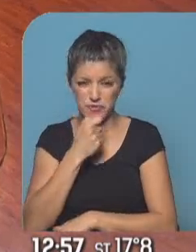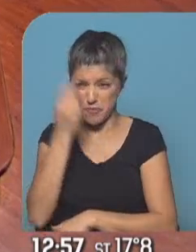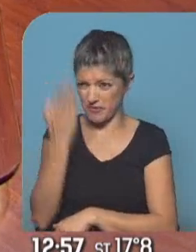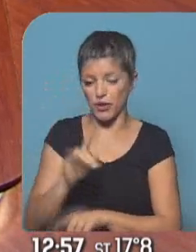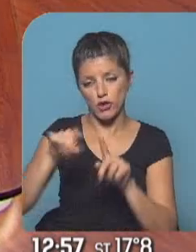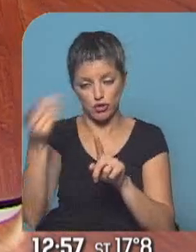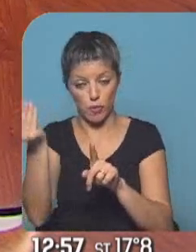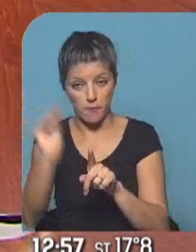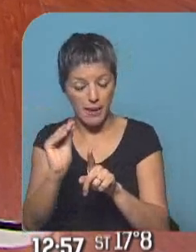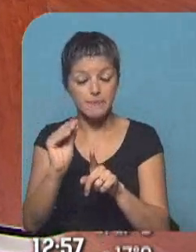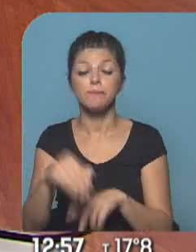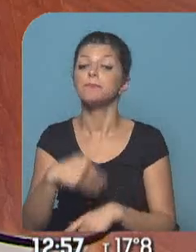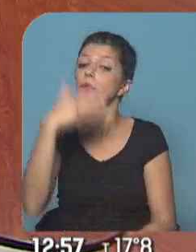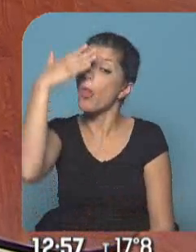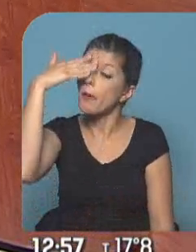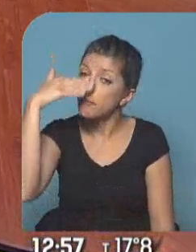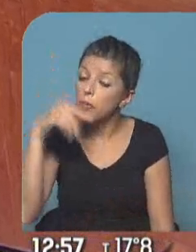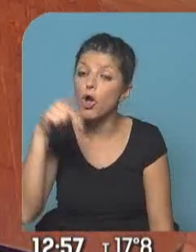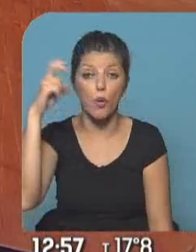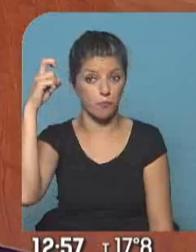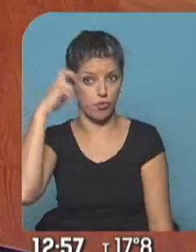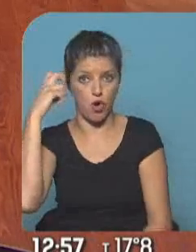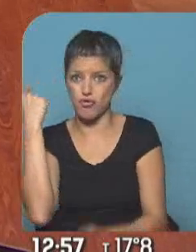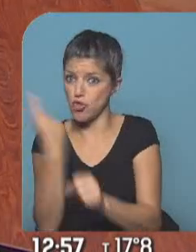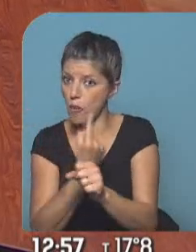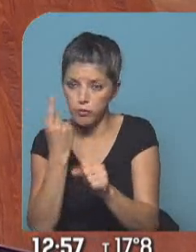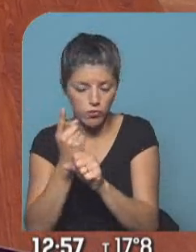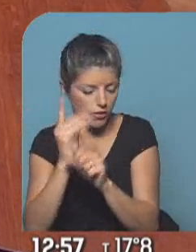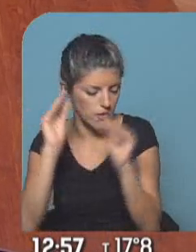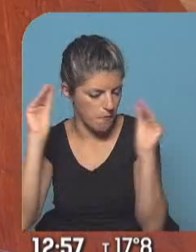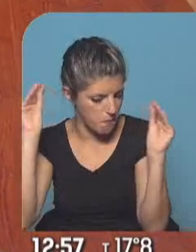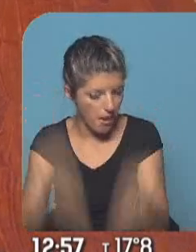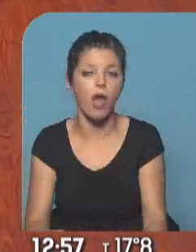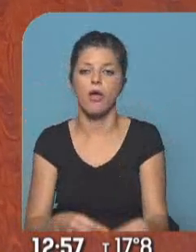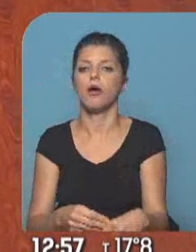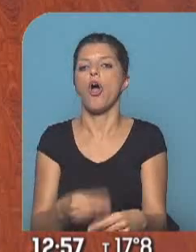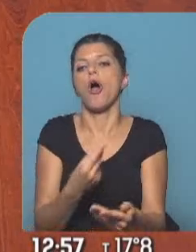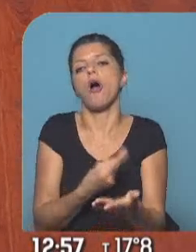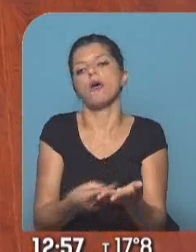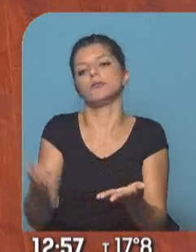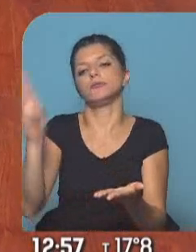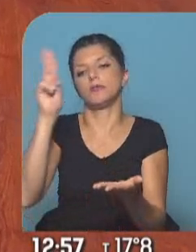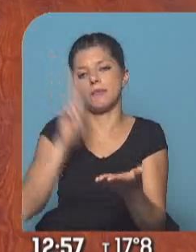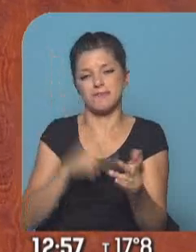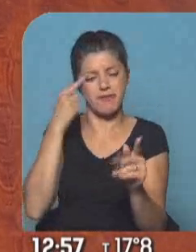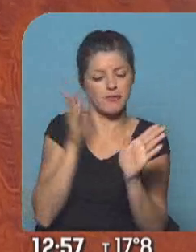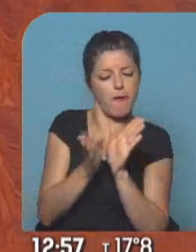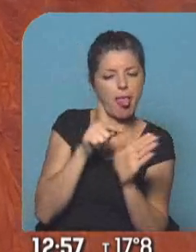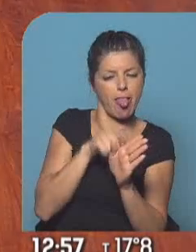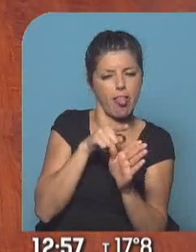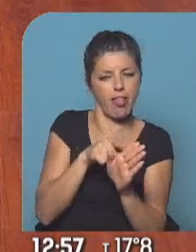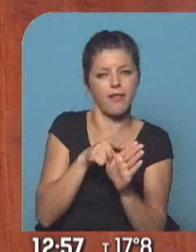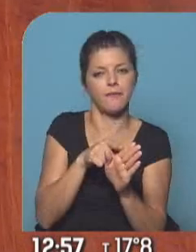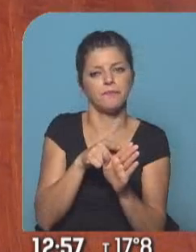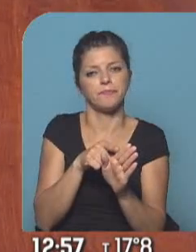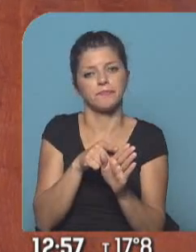la Asamblea Nacional o el Parlamento no pudo hacer nada, volvió a tomar fuerza la salida, lo que se llamó